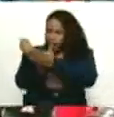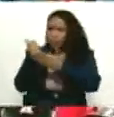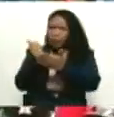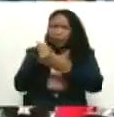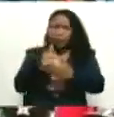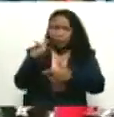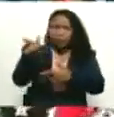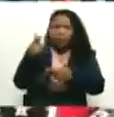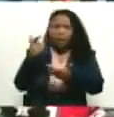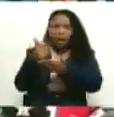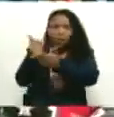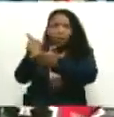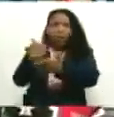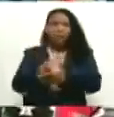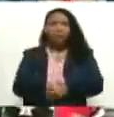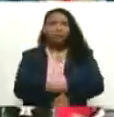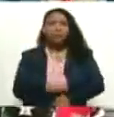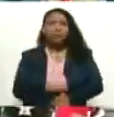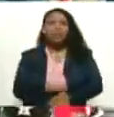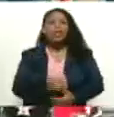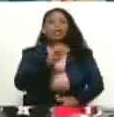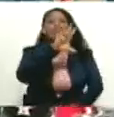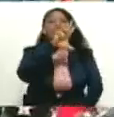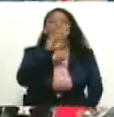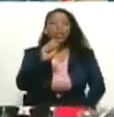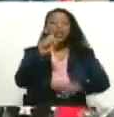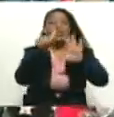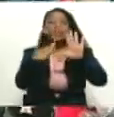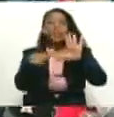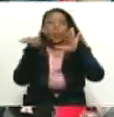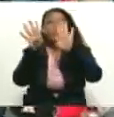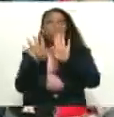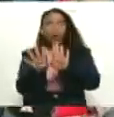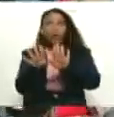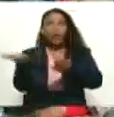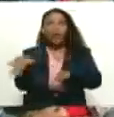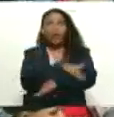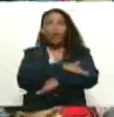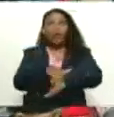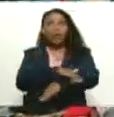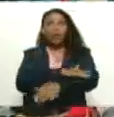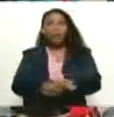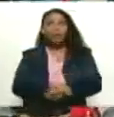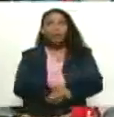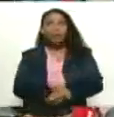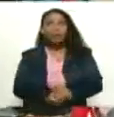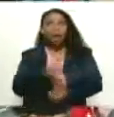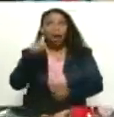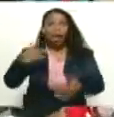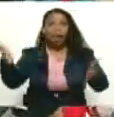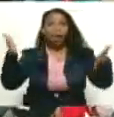ahí, de esas 379 calles. Aquí el calor.